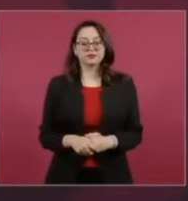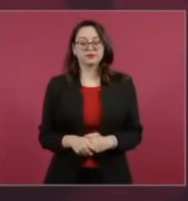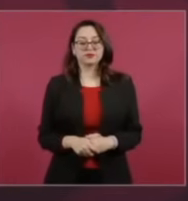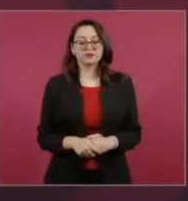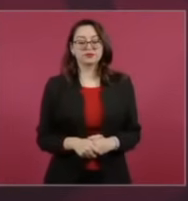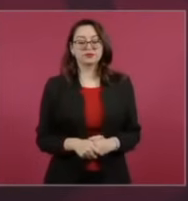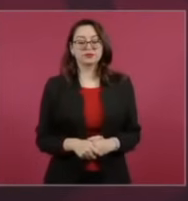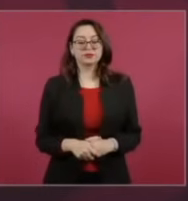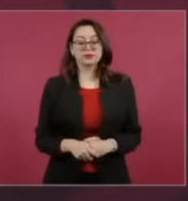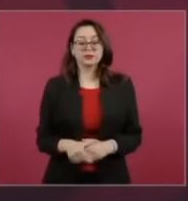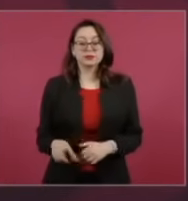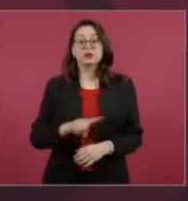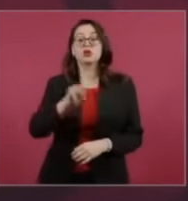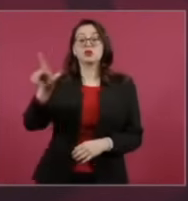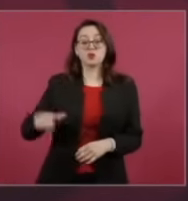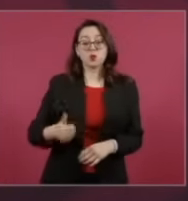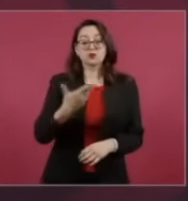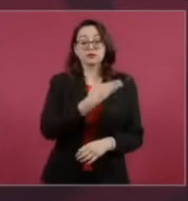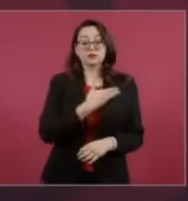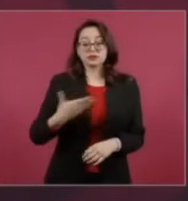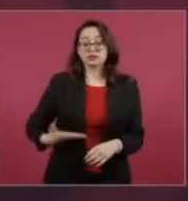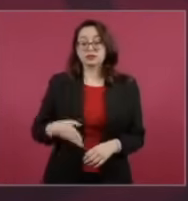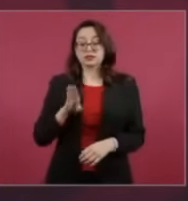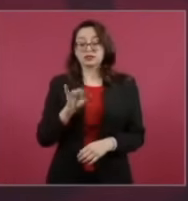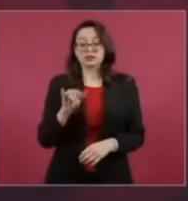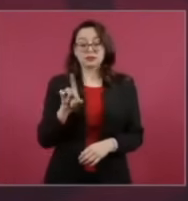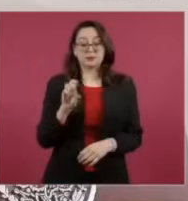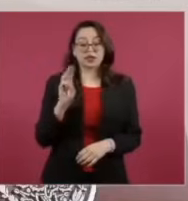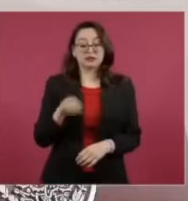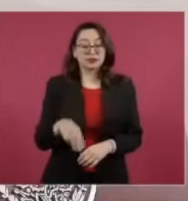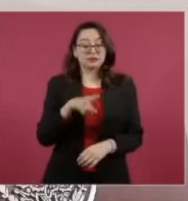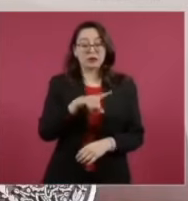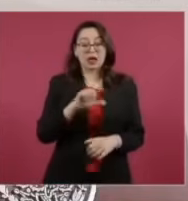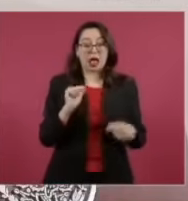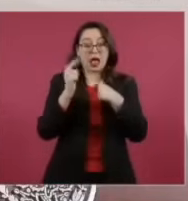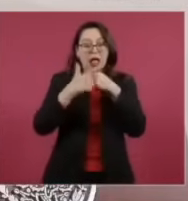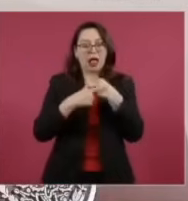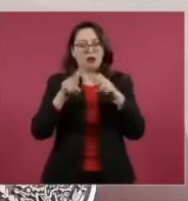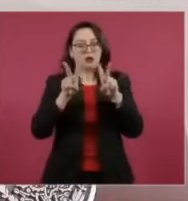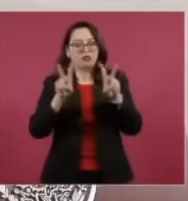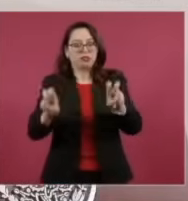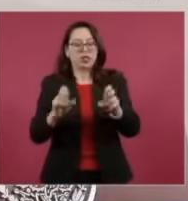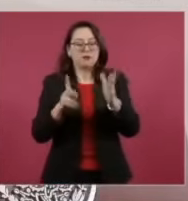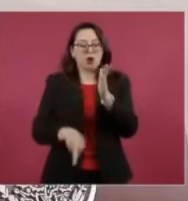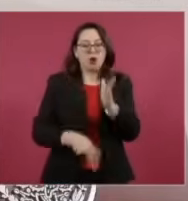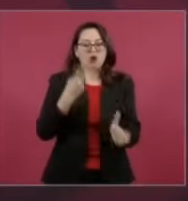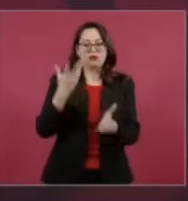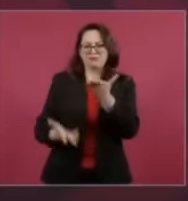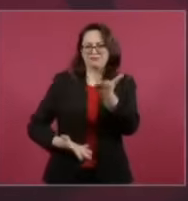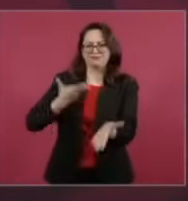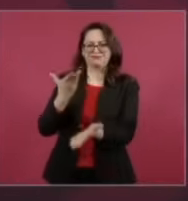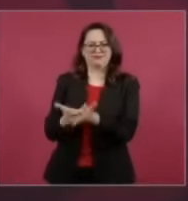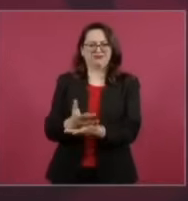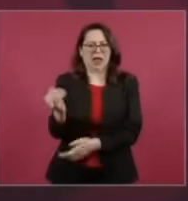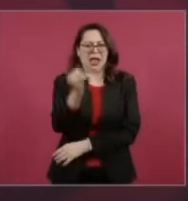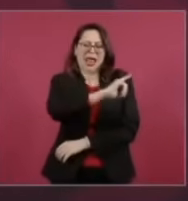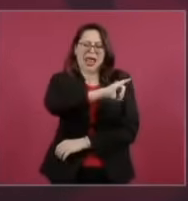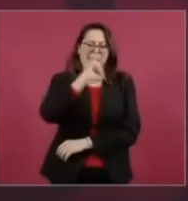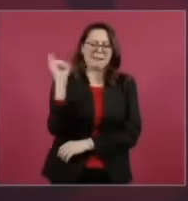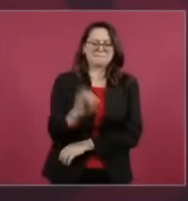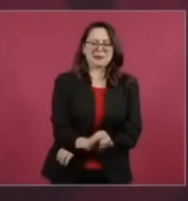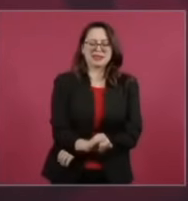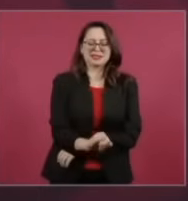con el presidente biden no ha habido problema nunca me ha hecho ese